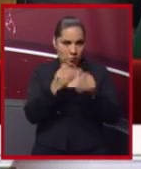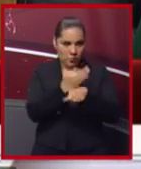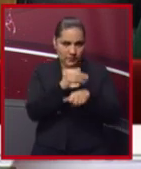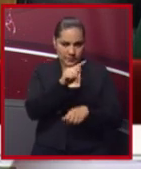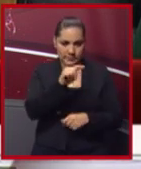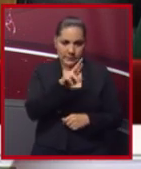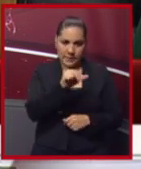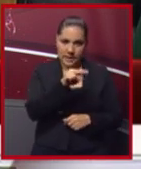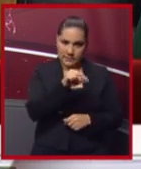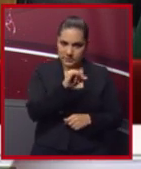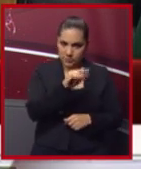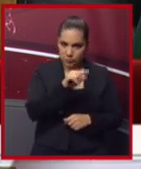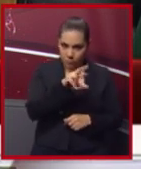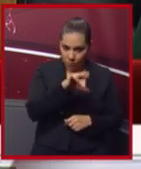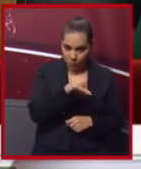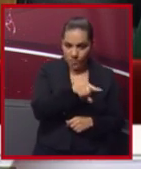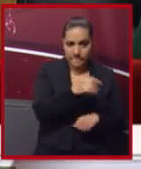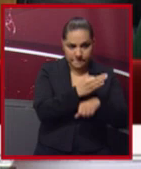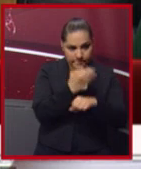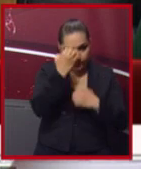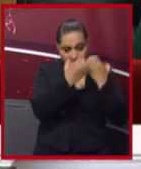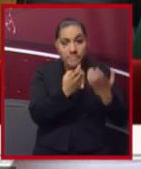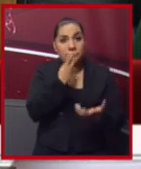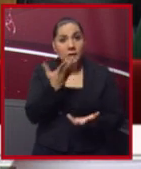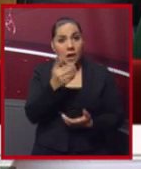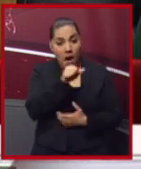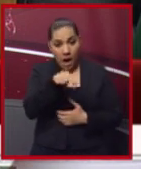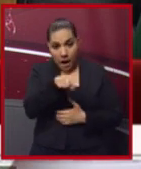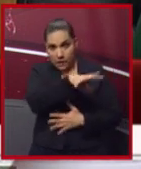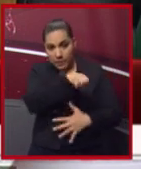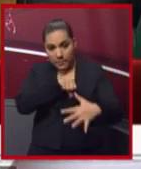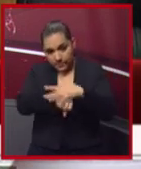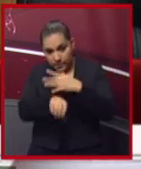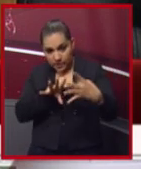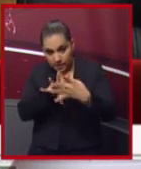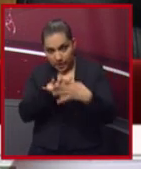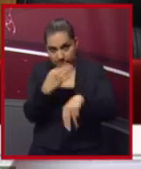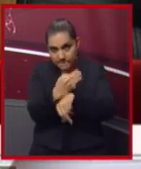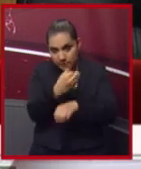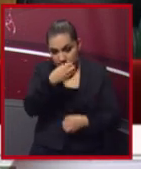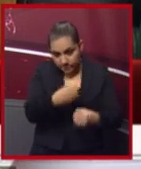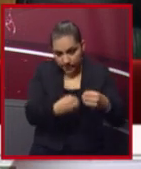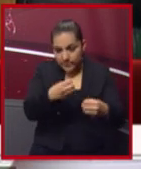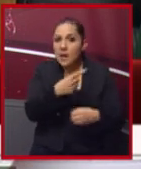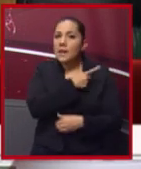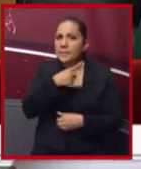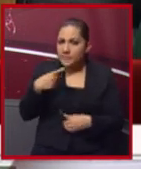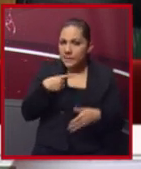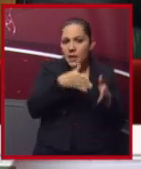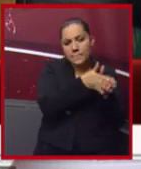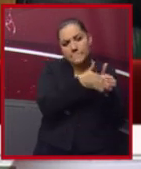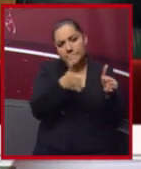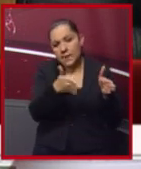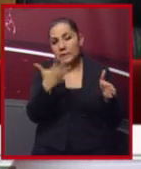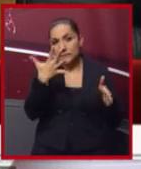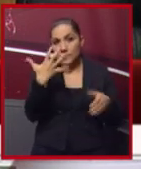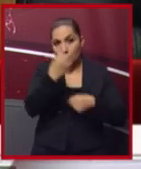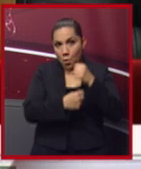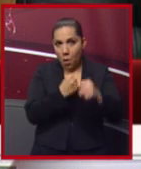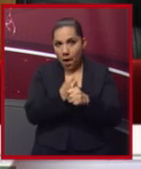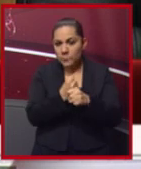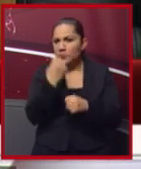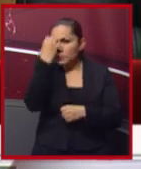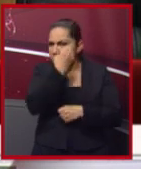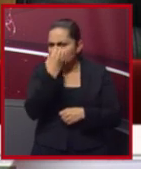deberá evaluarse para determinar la continuidad de su aplicación a partir de los 5 años cumplidos de la vigencia